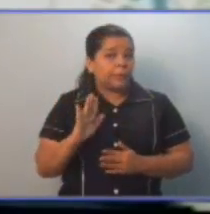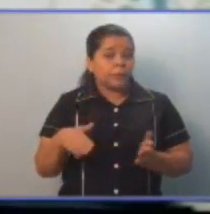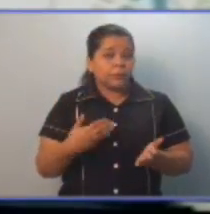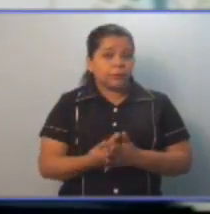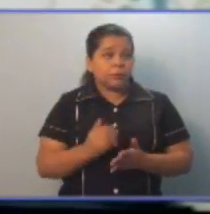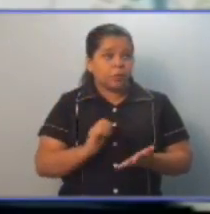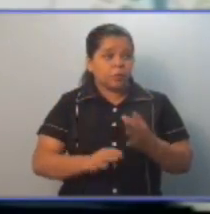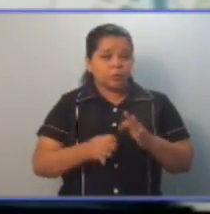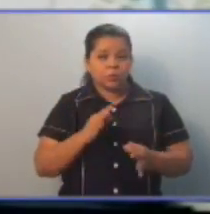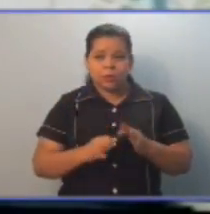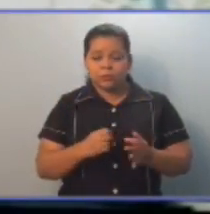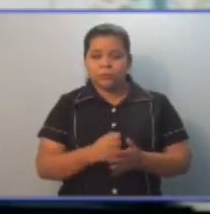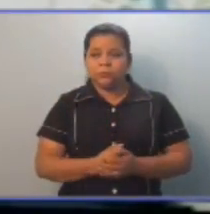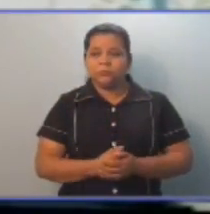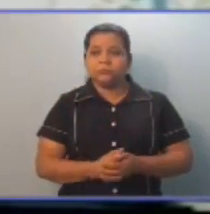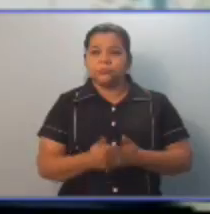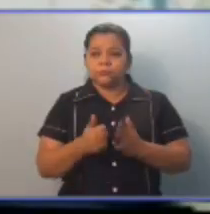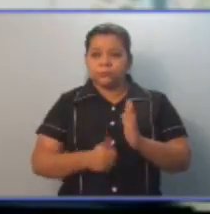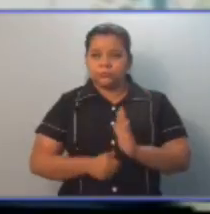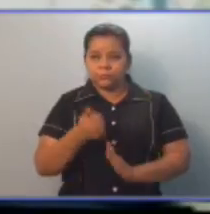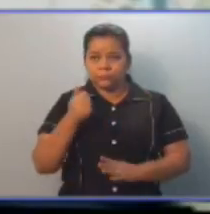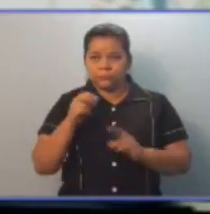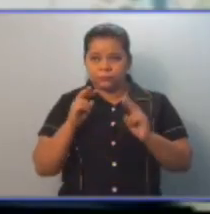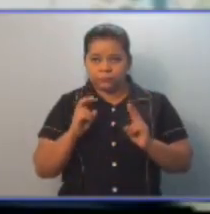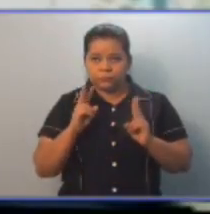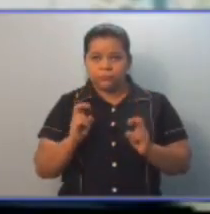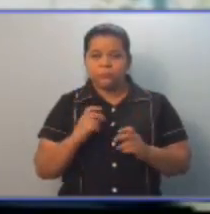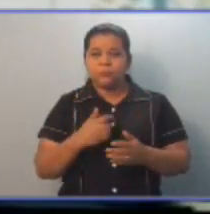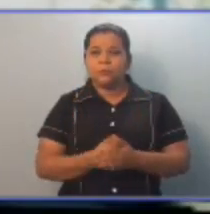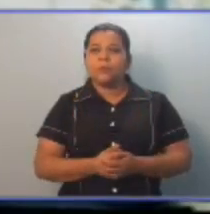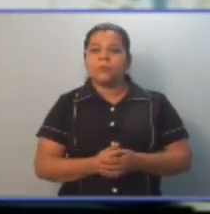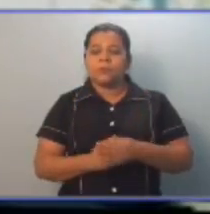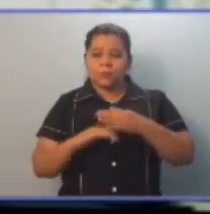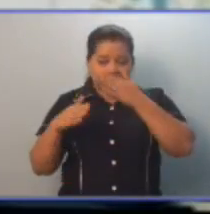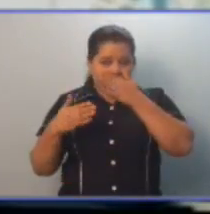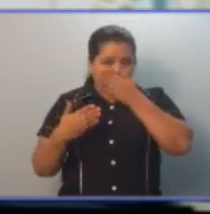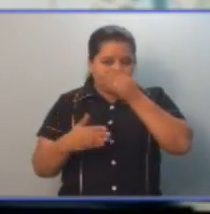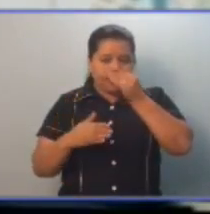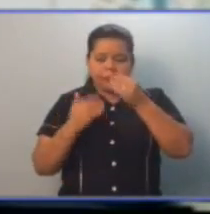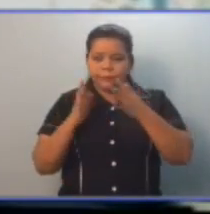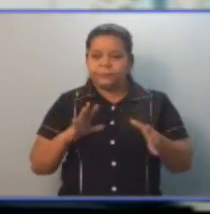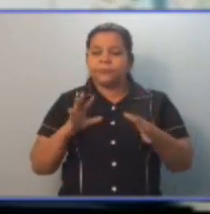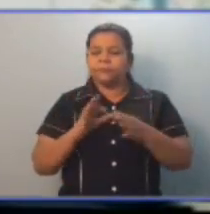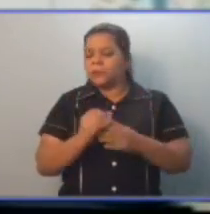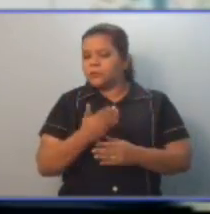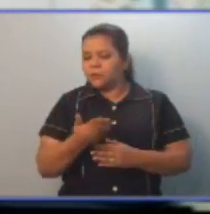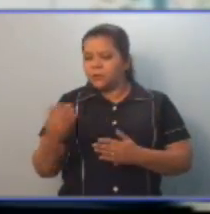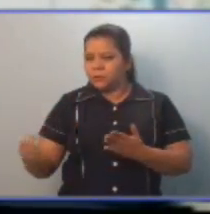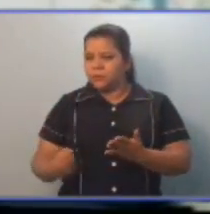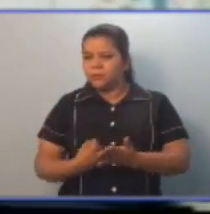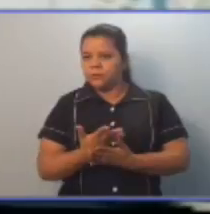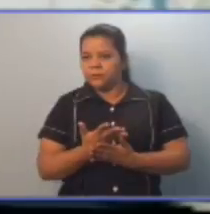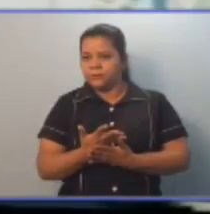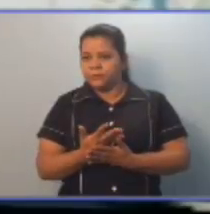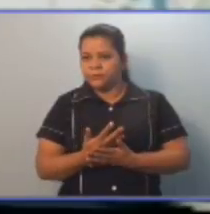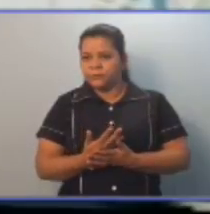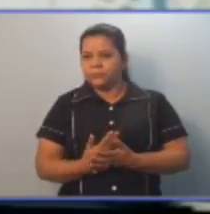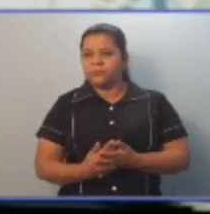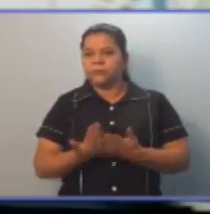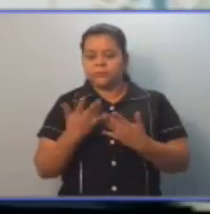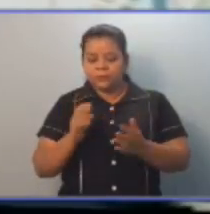juzgados especializados para determinadas materias, en la promulgación de algunas leyes también muy novedosas y algunos avances